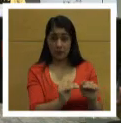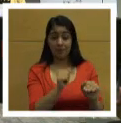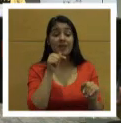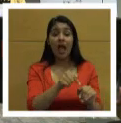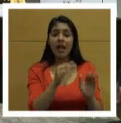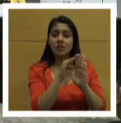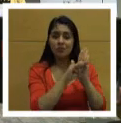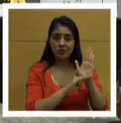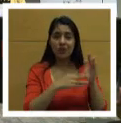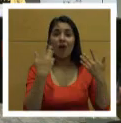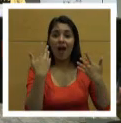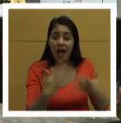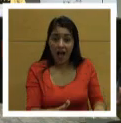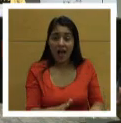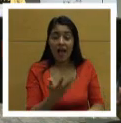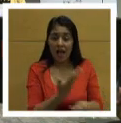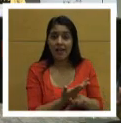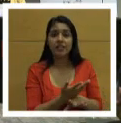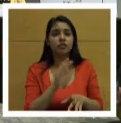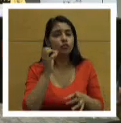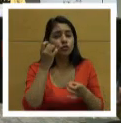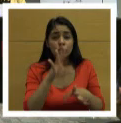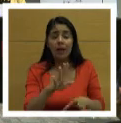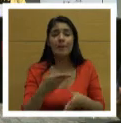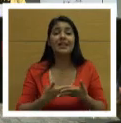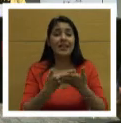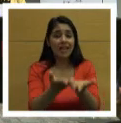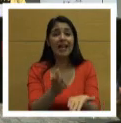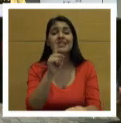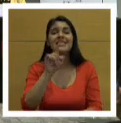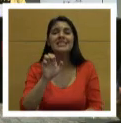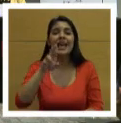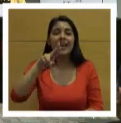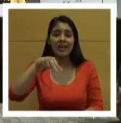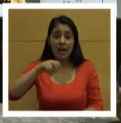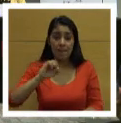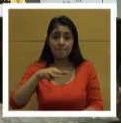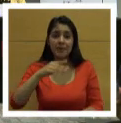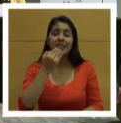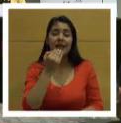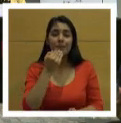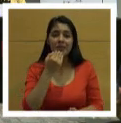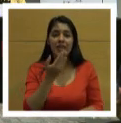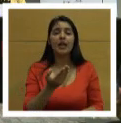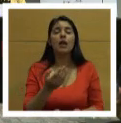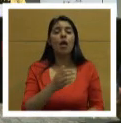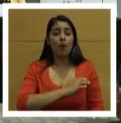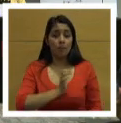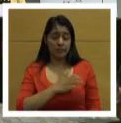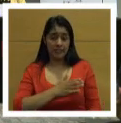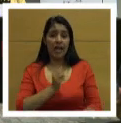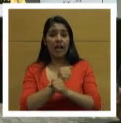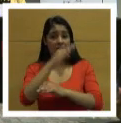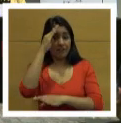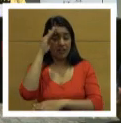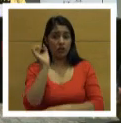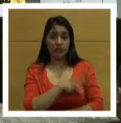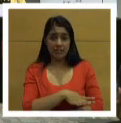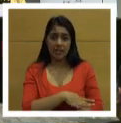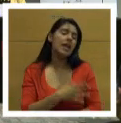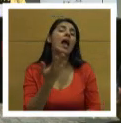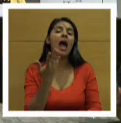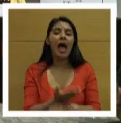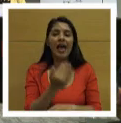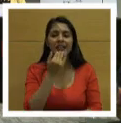está presente no solamente el Servicio Nacional de la Mujer, sino que la Subsecretaría del Delito, está Policía de Investigaciones, Carabineros de Chile, está